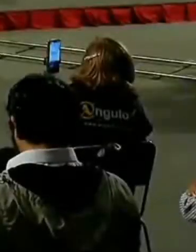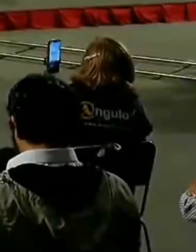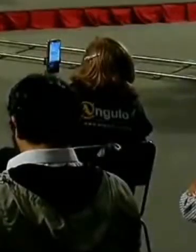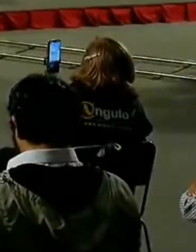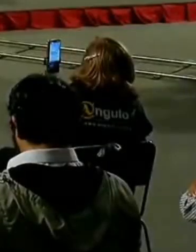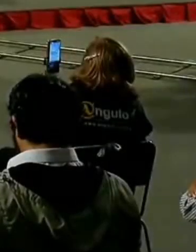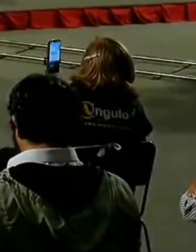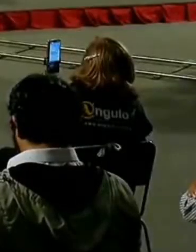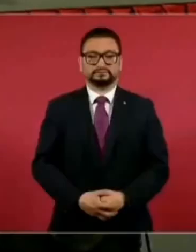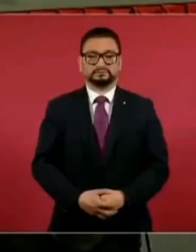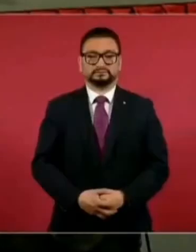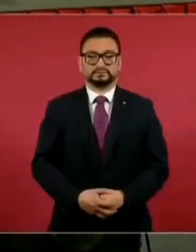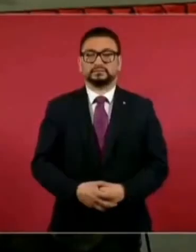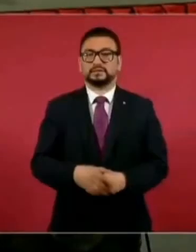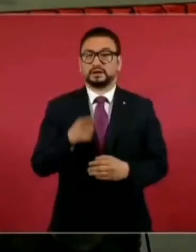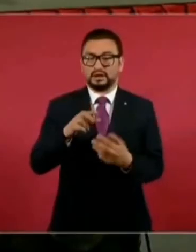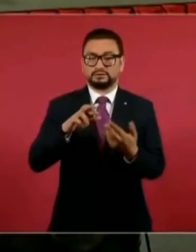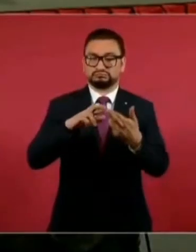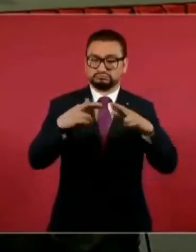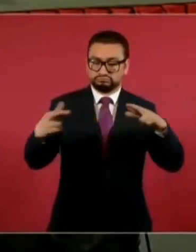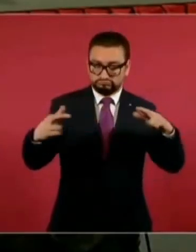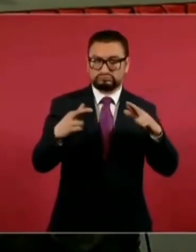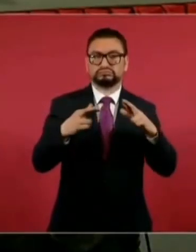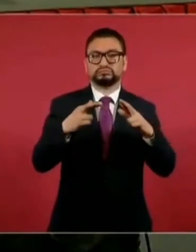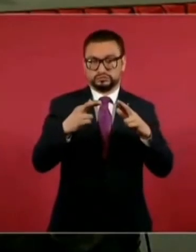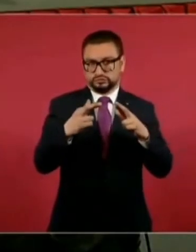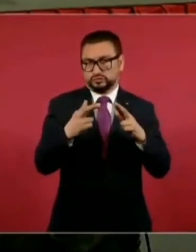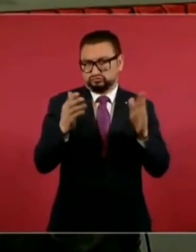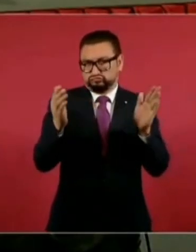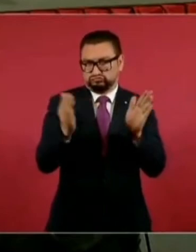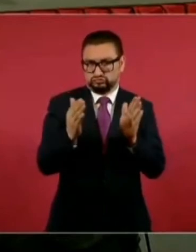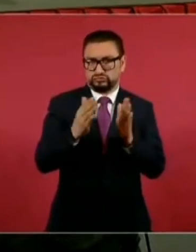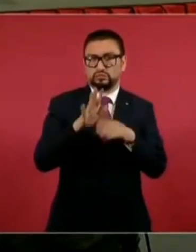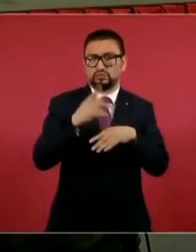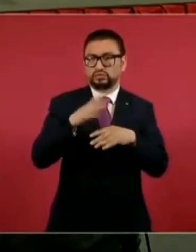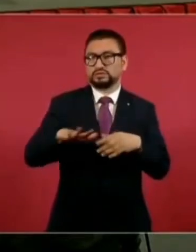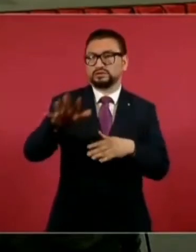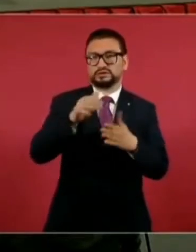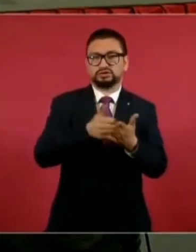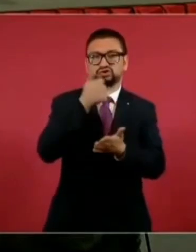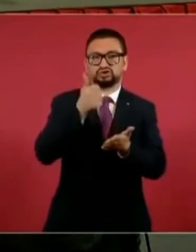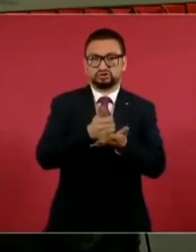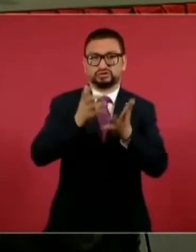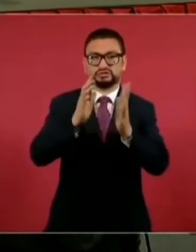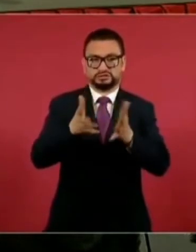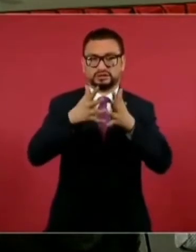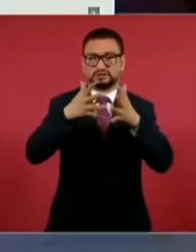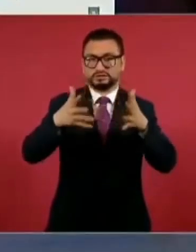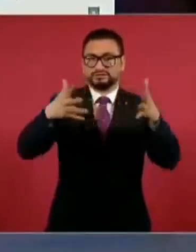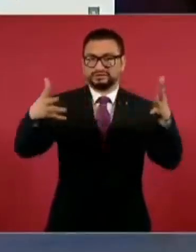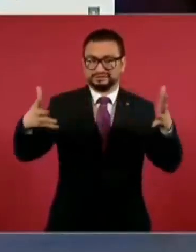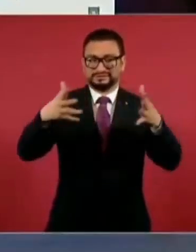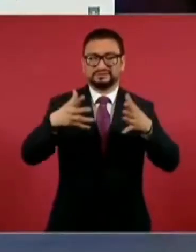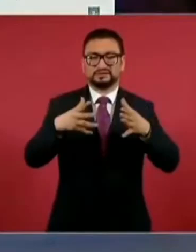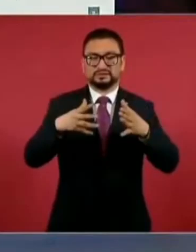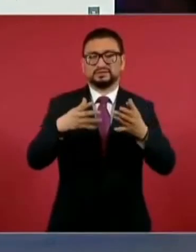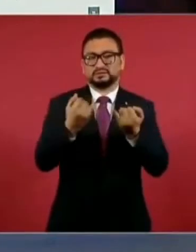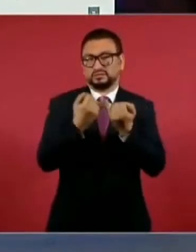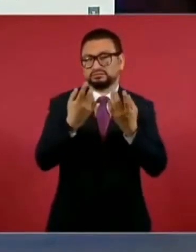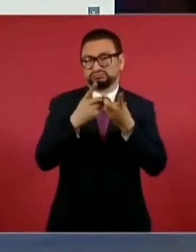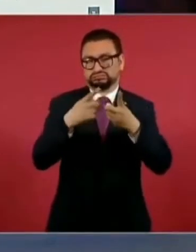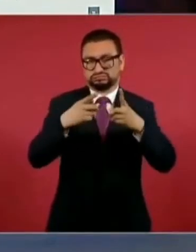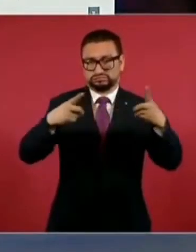que son líneas cortitas, donde ya pasamos, donde ya creció la ciudad, donde se extendió el suburbio, donde se desarrolló